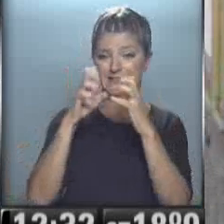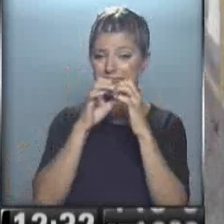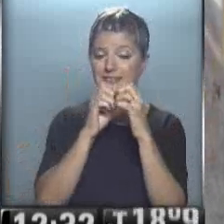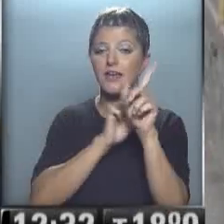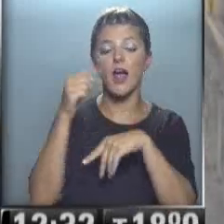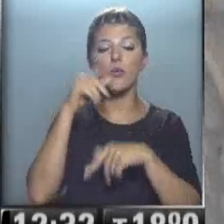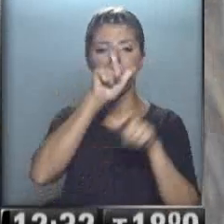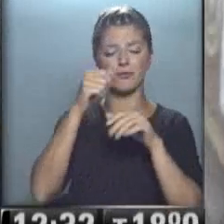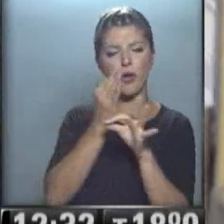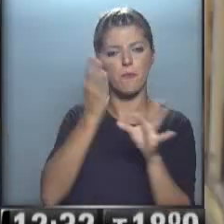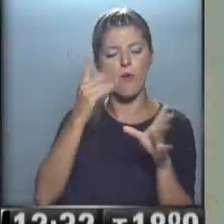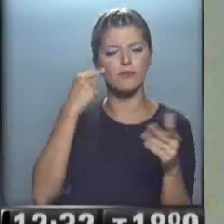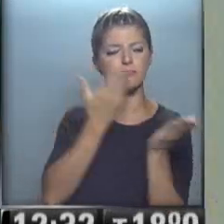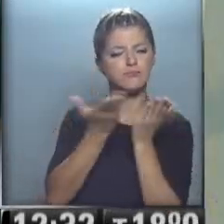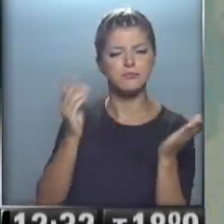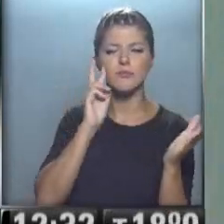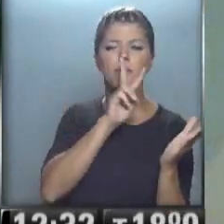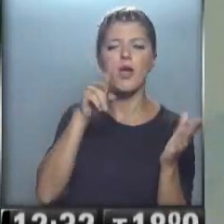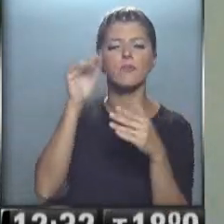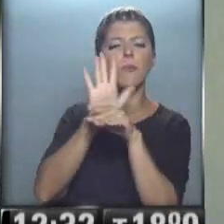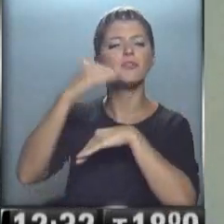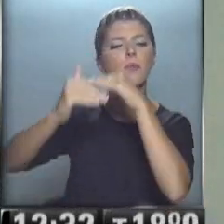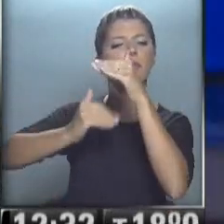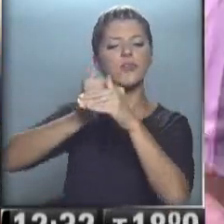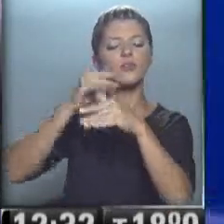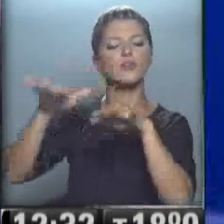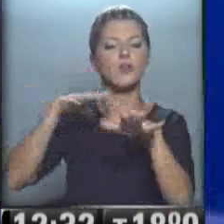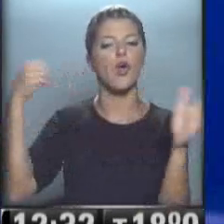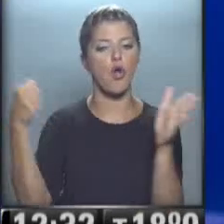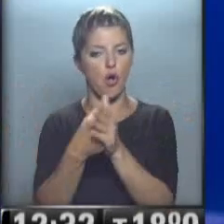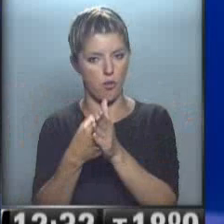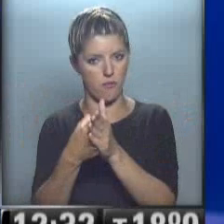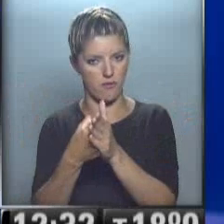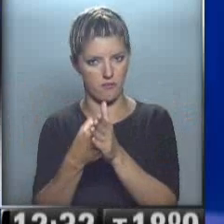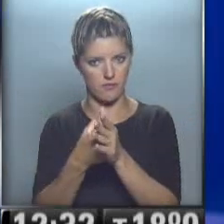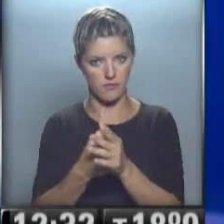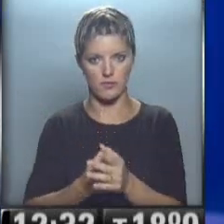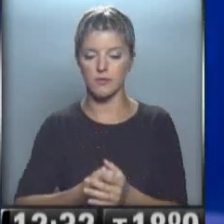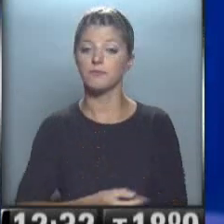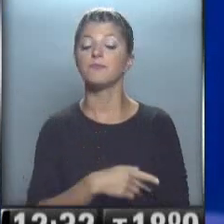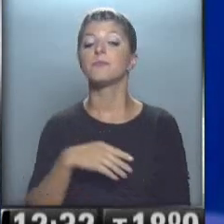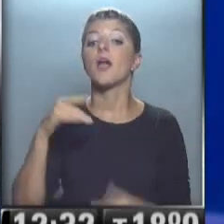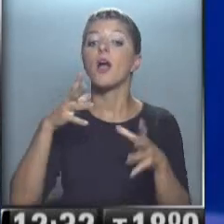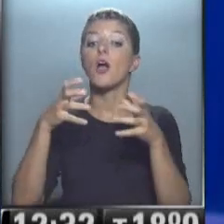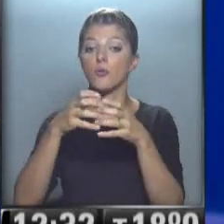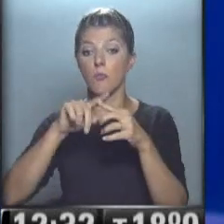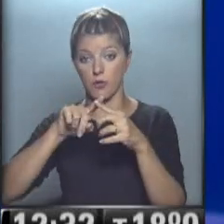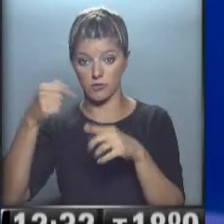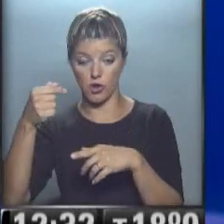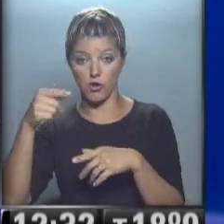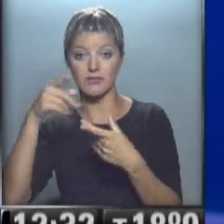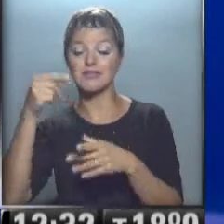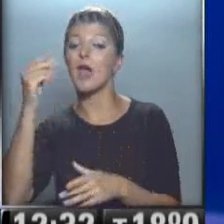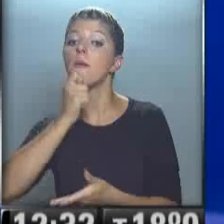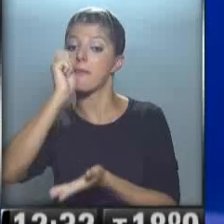alunos observadores procesos de gopes bl es la posición entre otros del